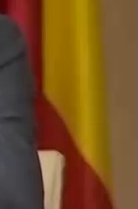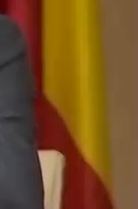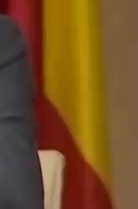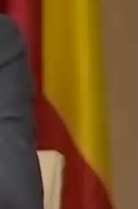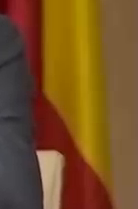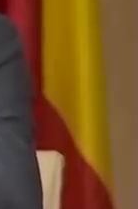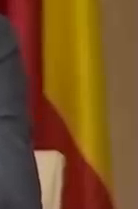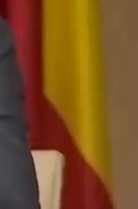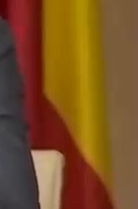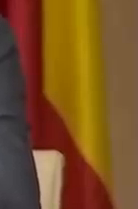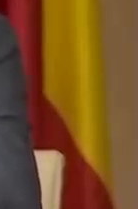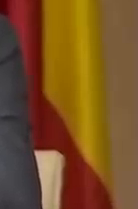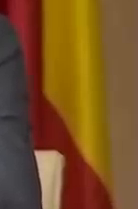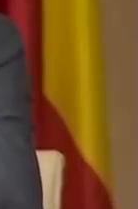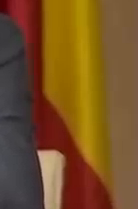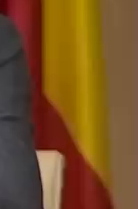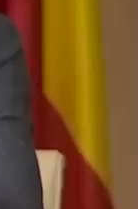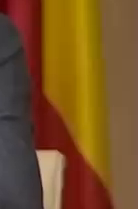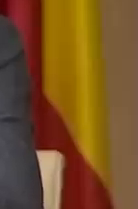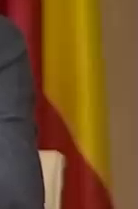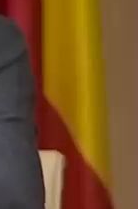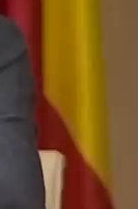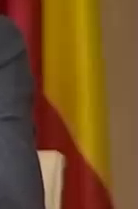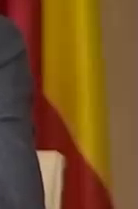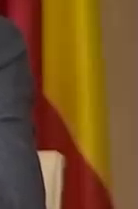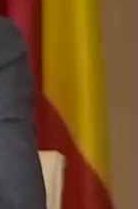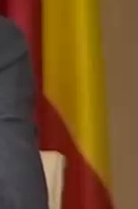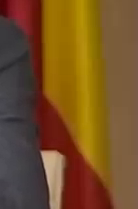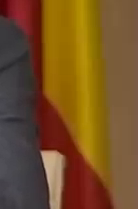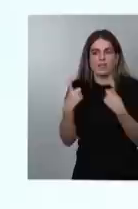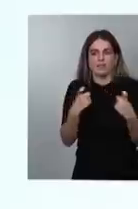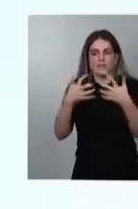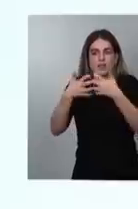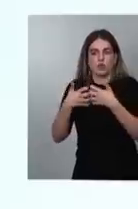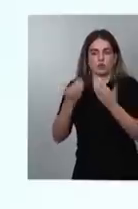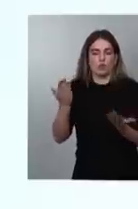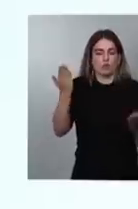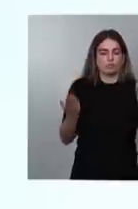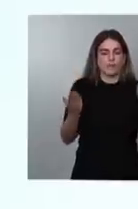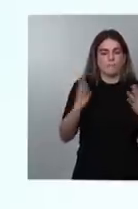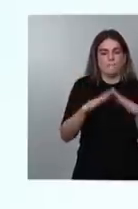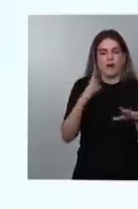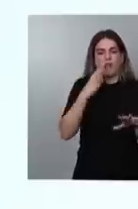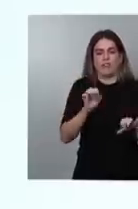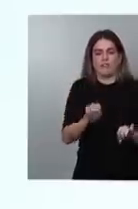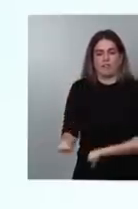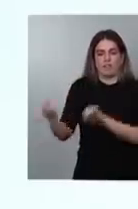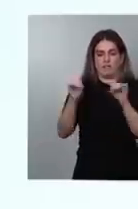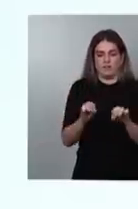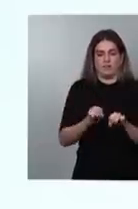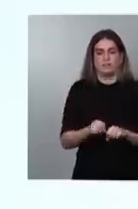son la hez de la hez. Tamames no puede entender, por ejemplo, como los comunistas, porque es que no hay ningún país comunista en el